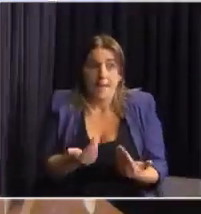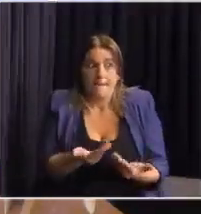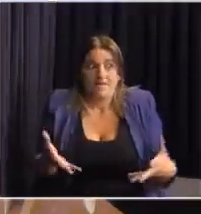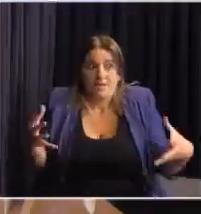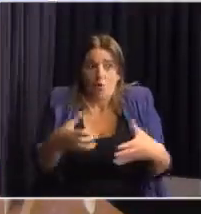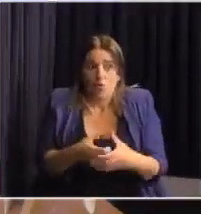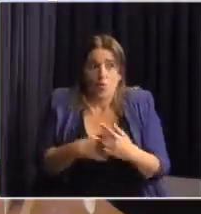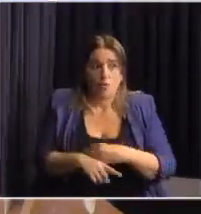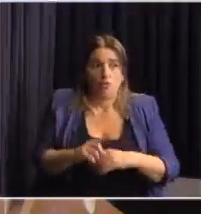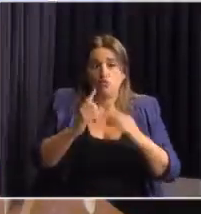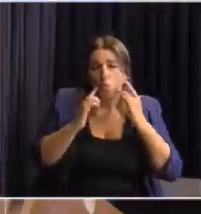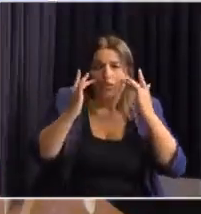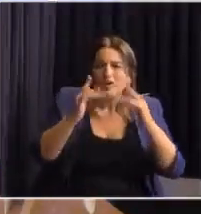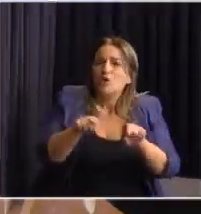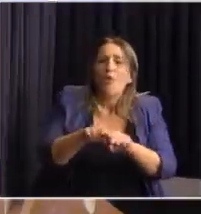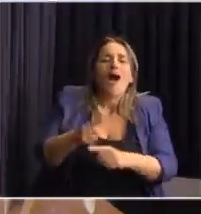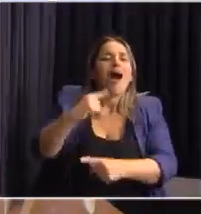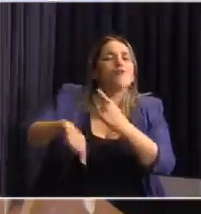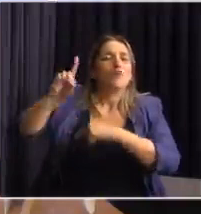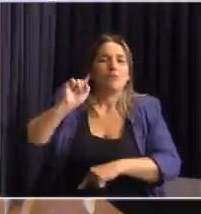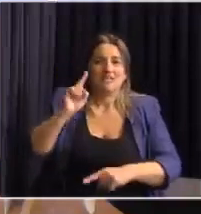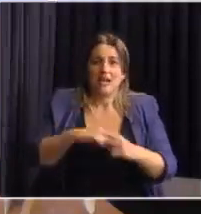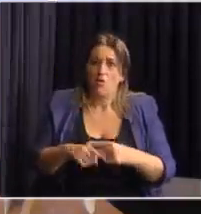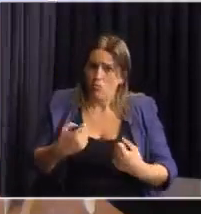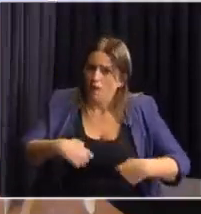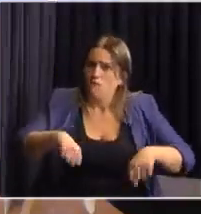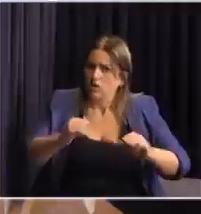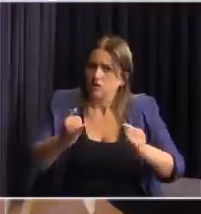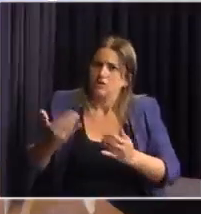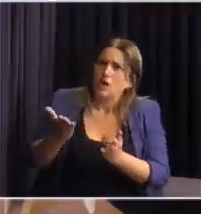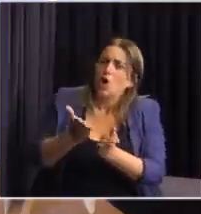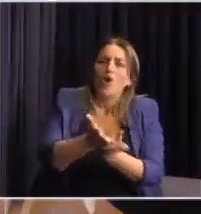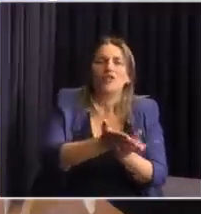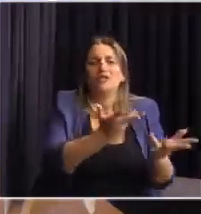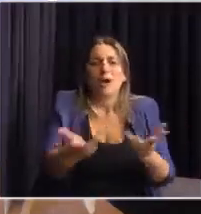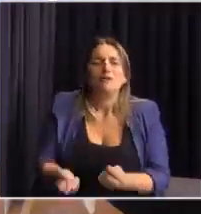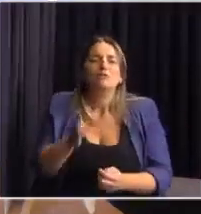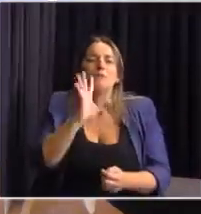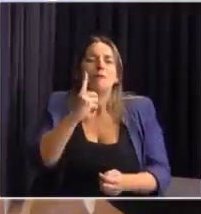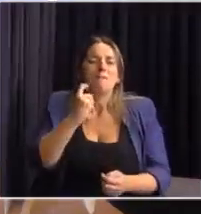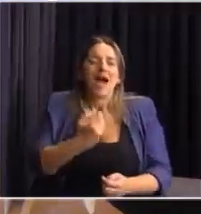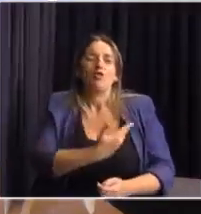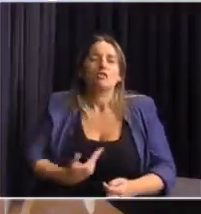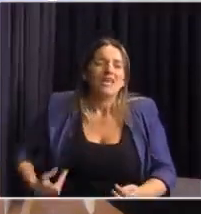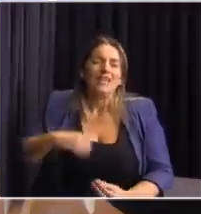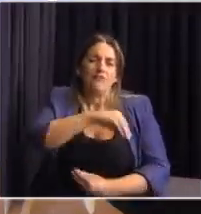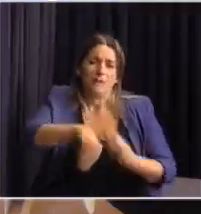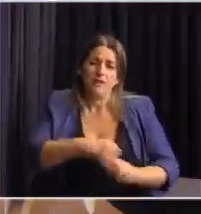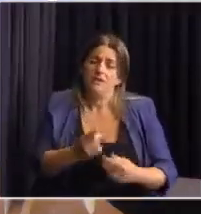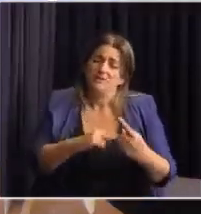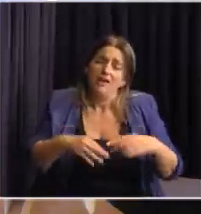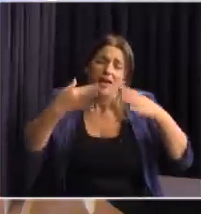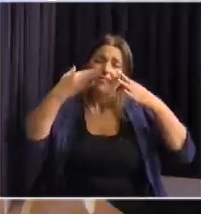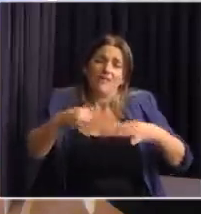niveles educativos, como lo hicimos el año pasado, y hubo una fuerte colaboración de las madres, de los padres, de los docentes. Entonces, en